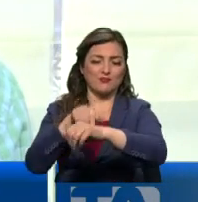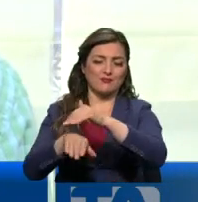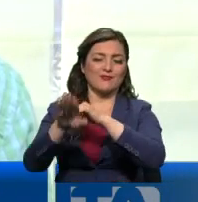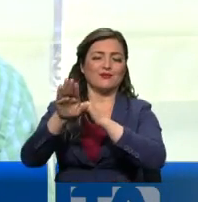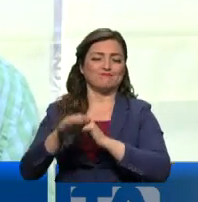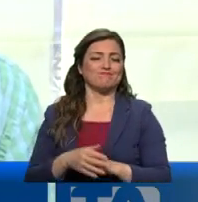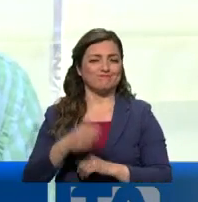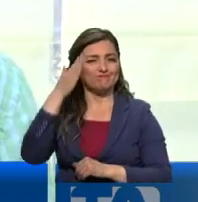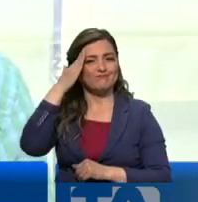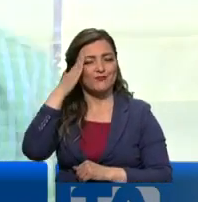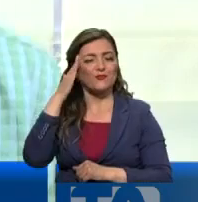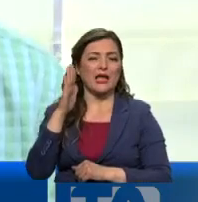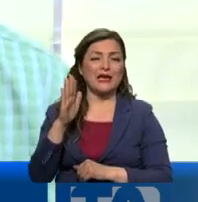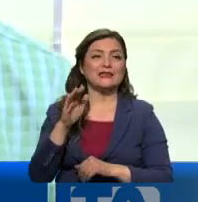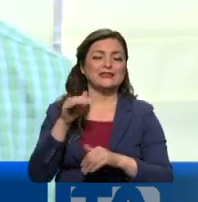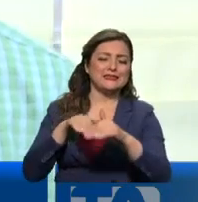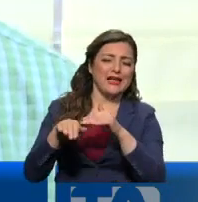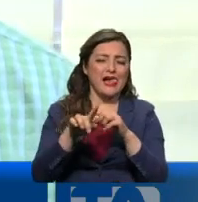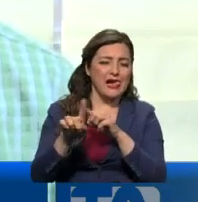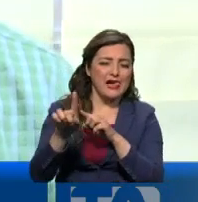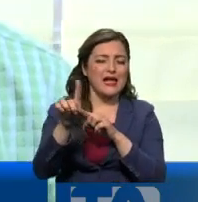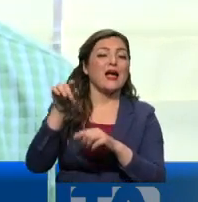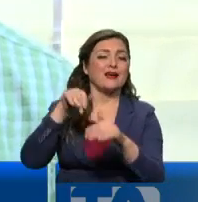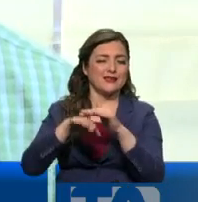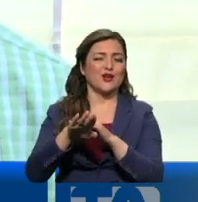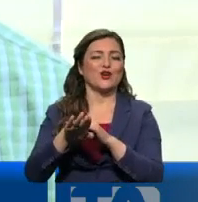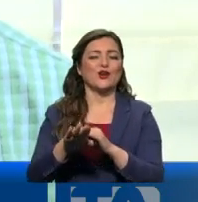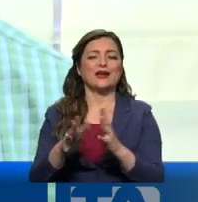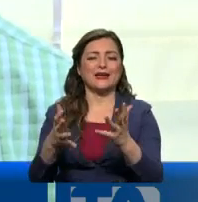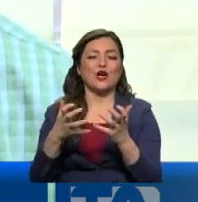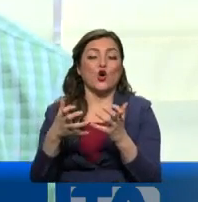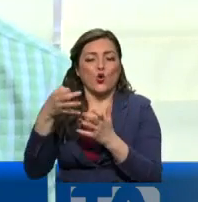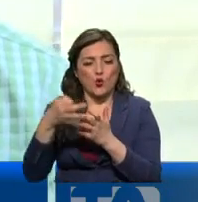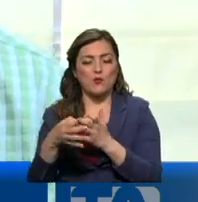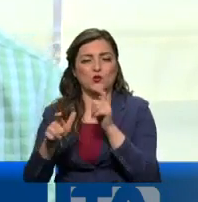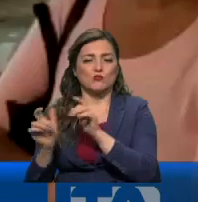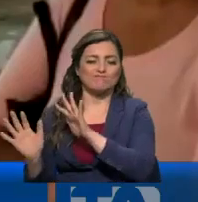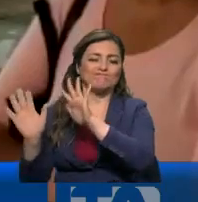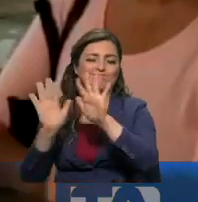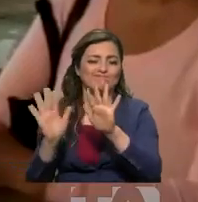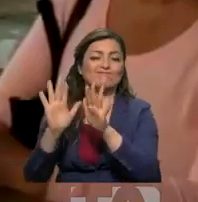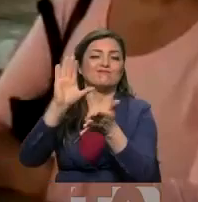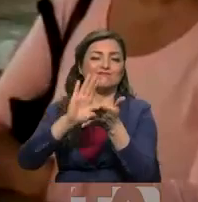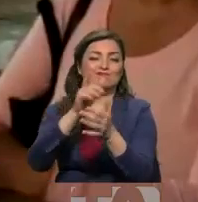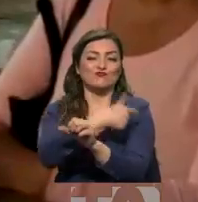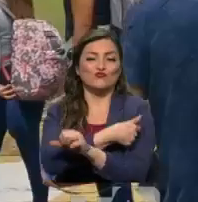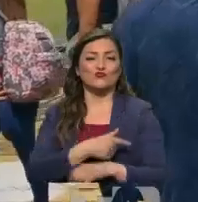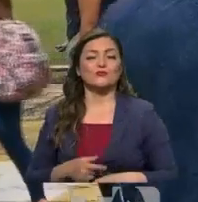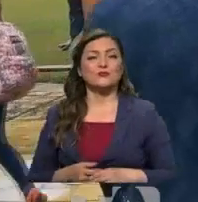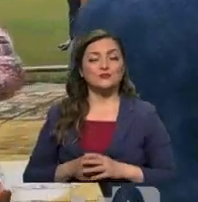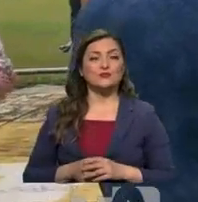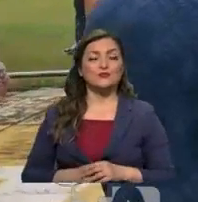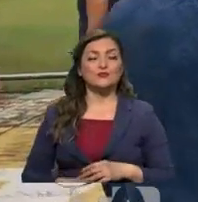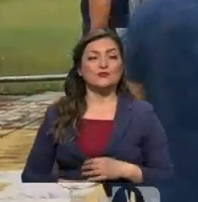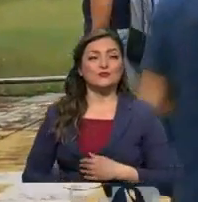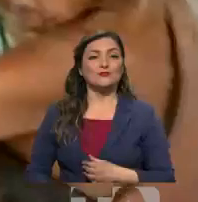es el territorio intangible. Esperamos poder cumplir y esperamos que la gente siga acercándose a los puntos de vacunación. En Orellana, con imágenes de Maoli